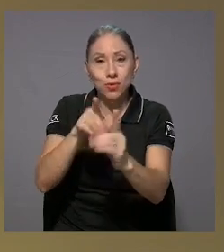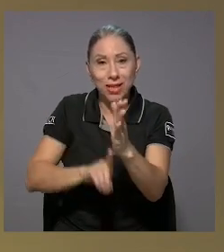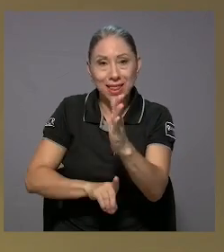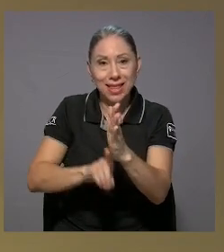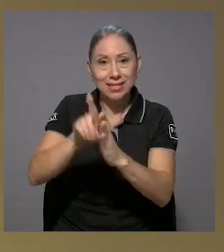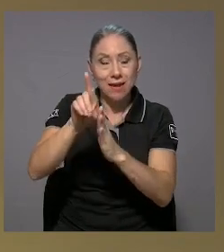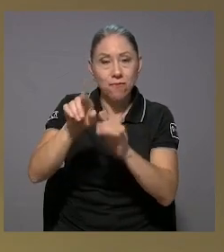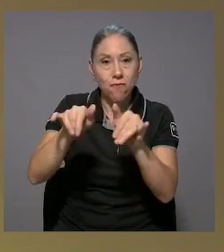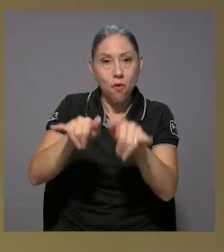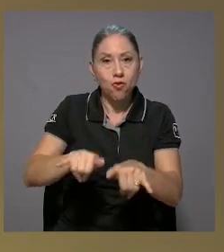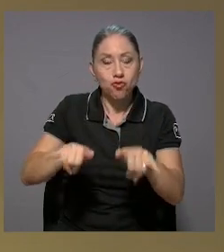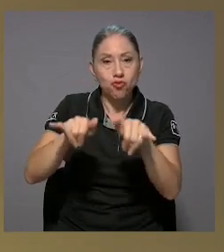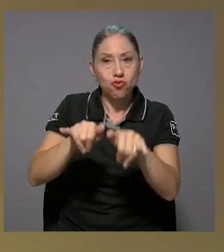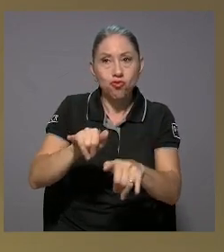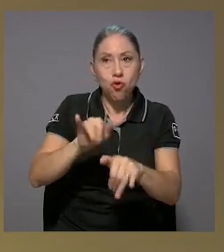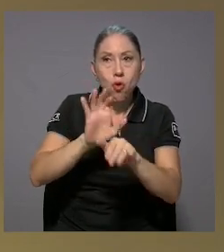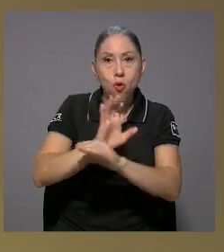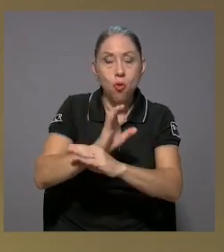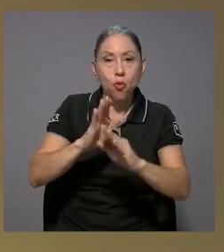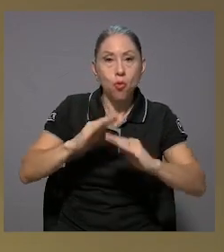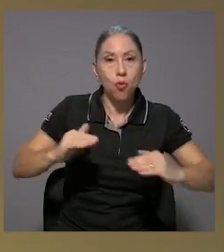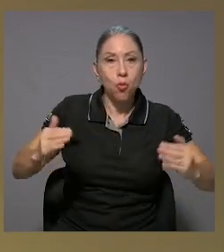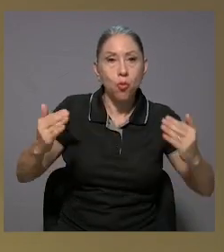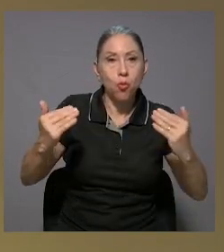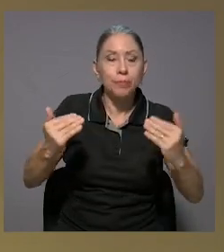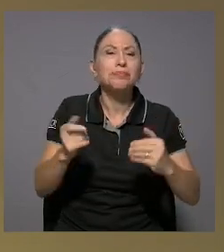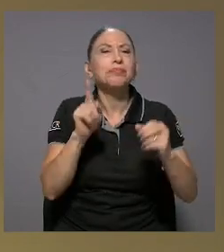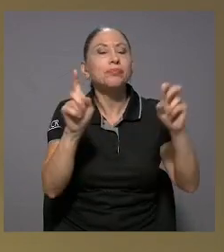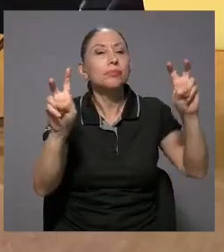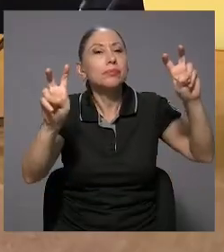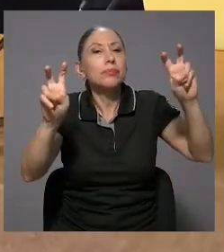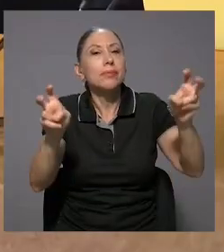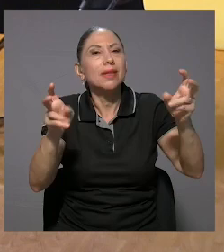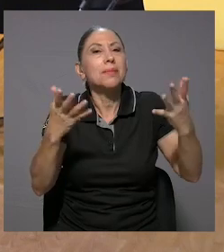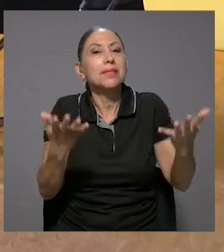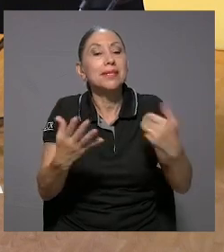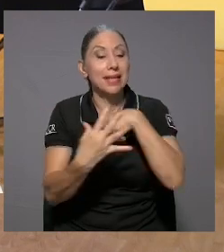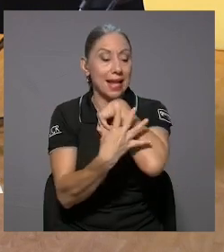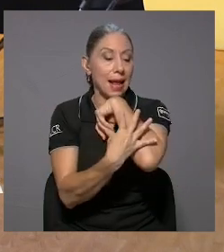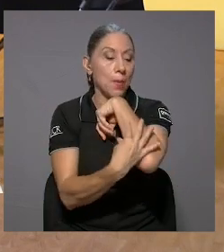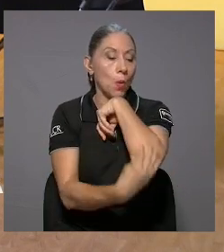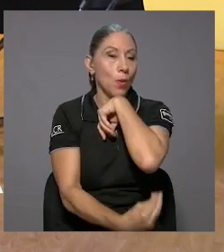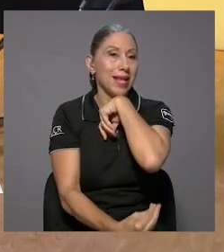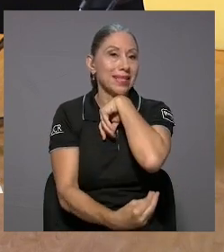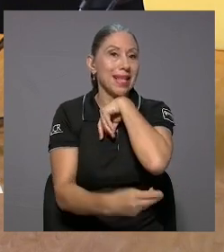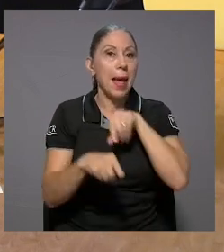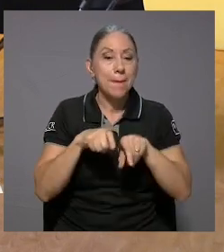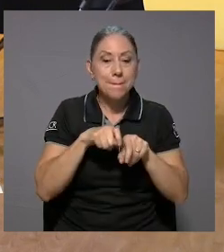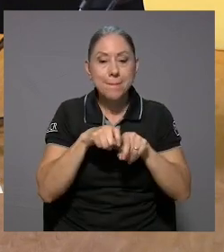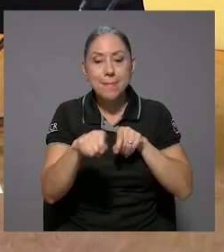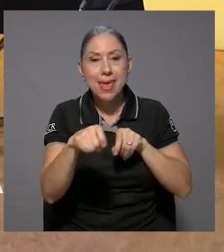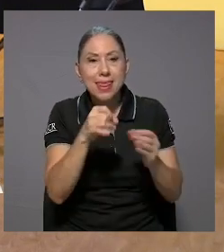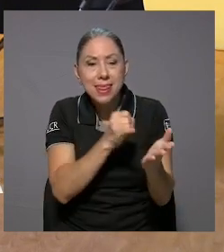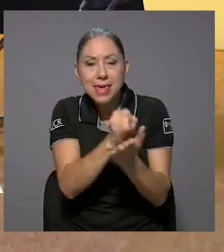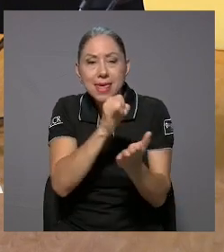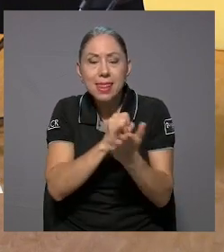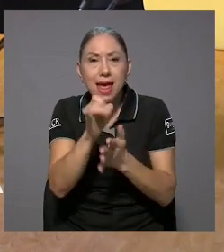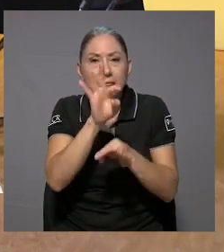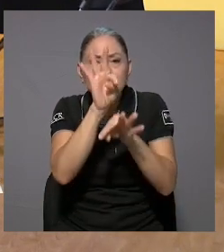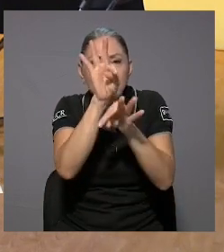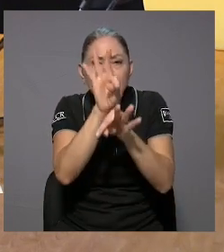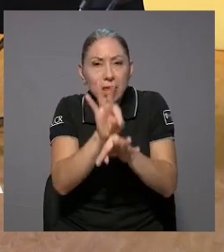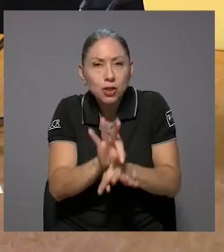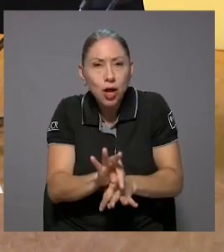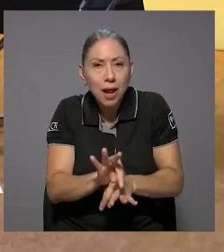ligó con los objetivos del desarrollo, uno de los temas es que la pobreza